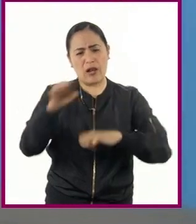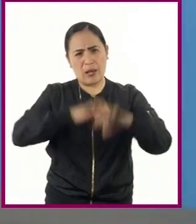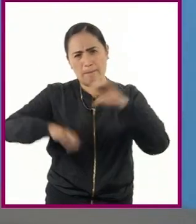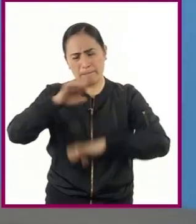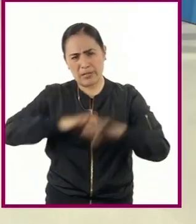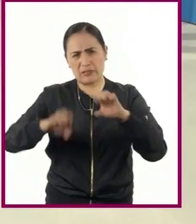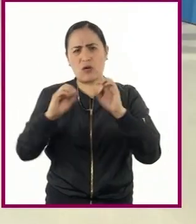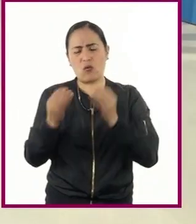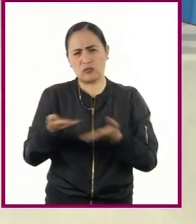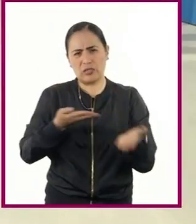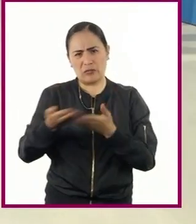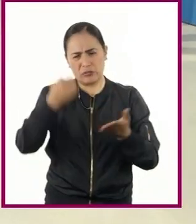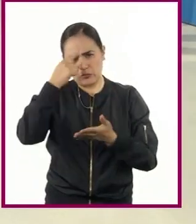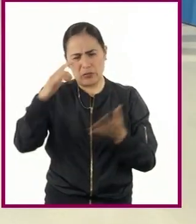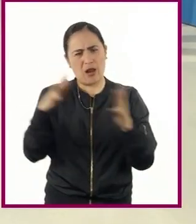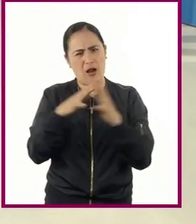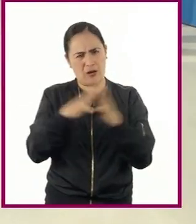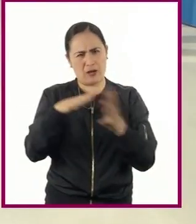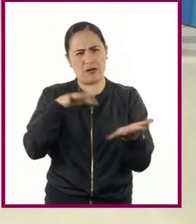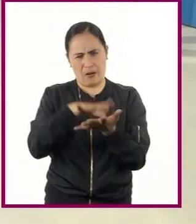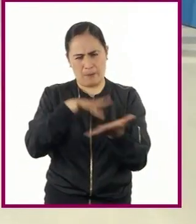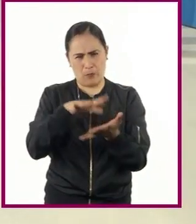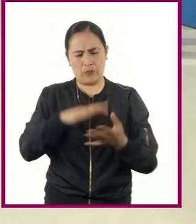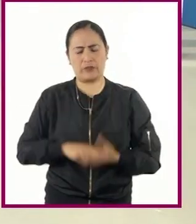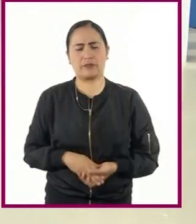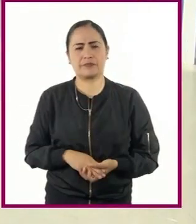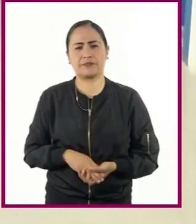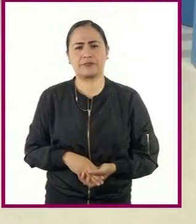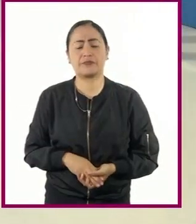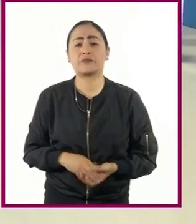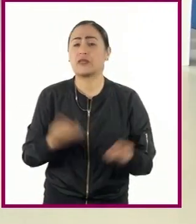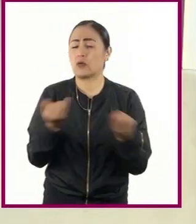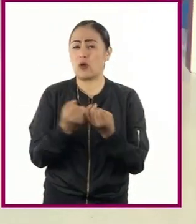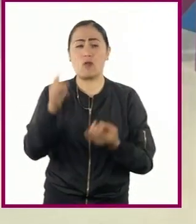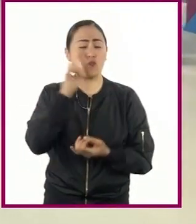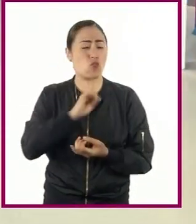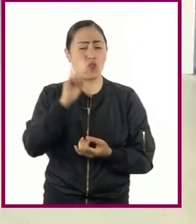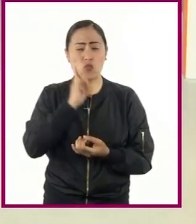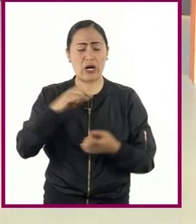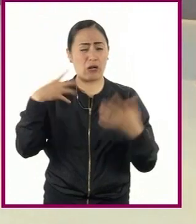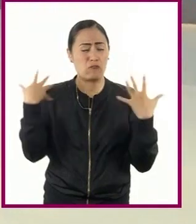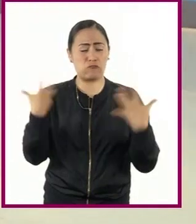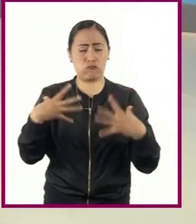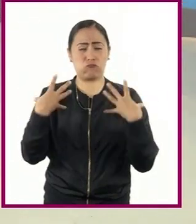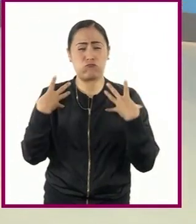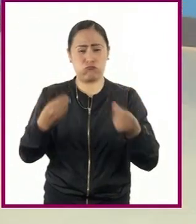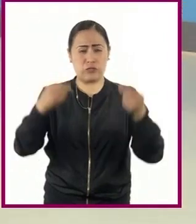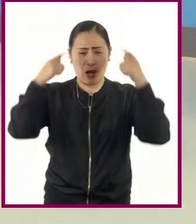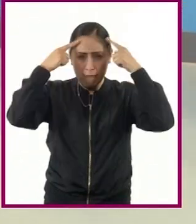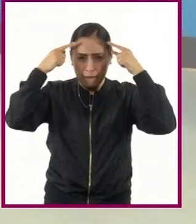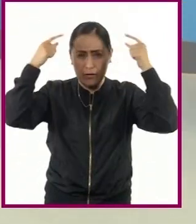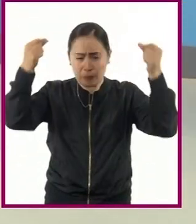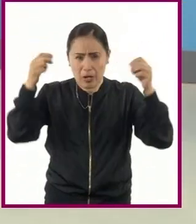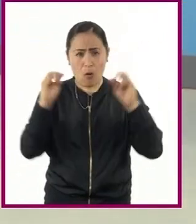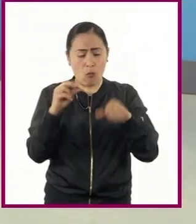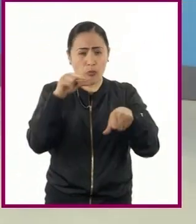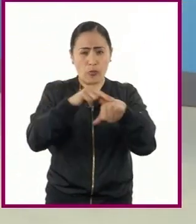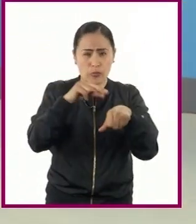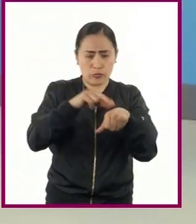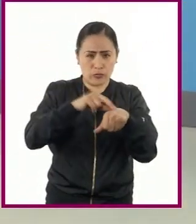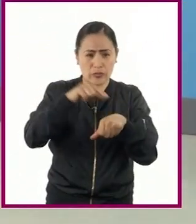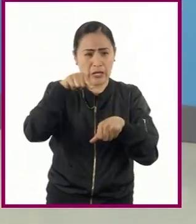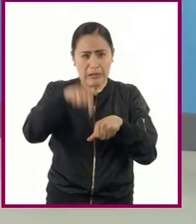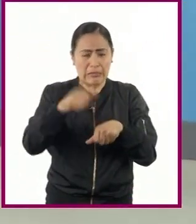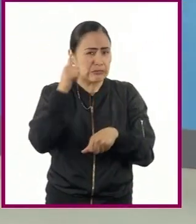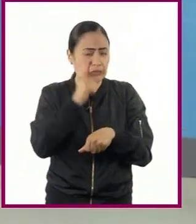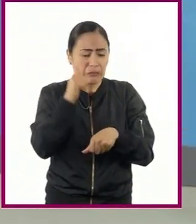ella. Vale la pena destacar el trabajo de miles de enfermeras y muchas doctoras que formaban parte de la retaguardia